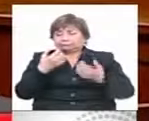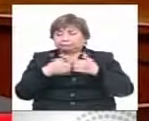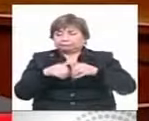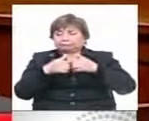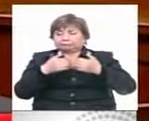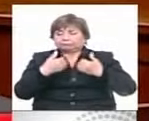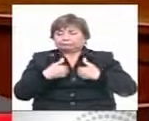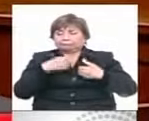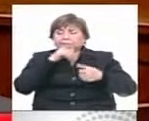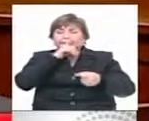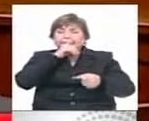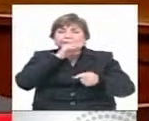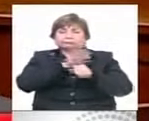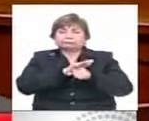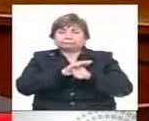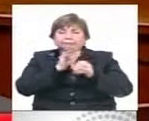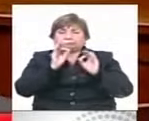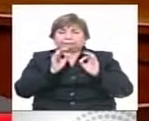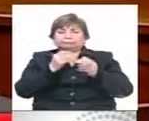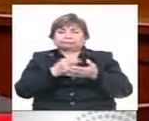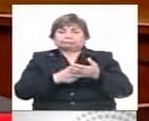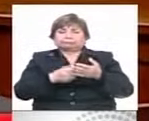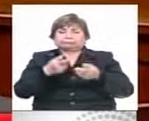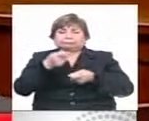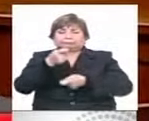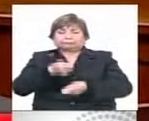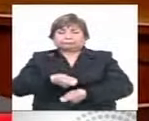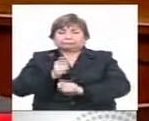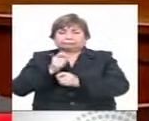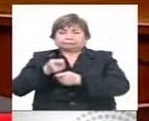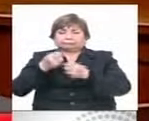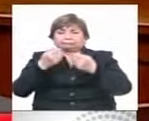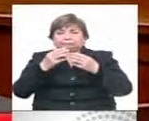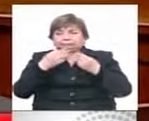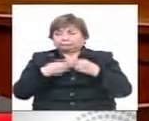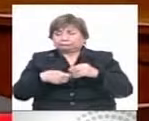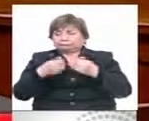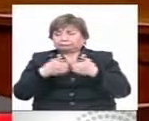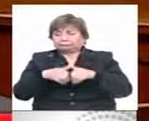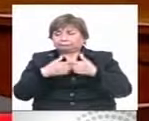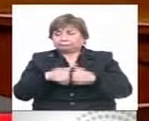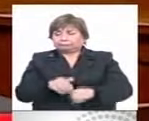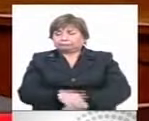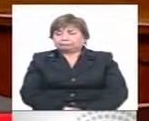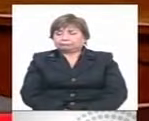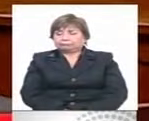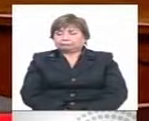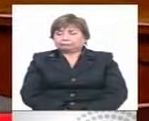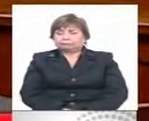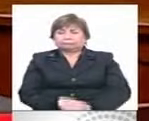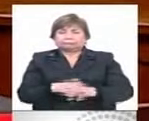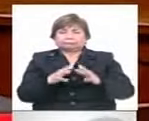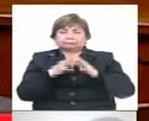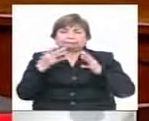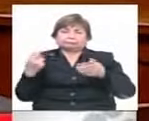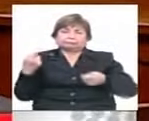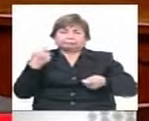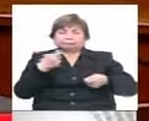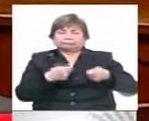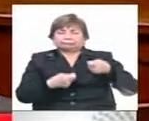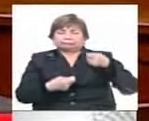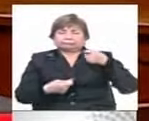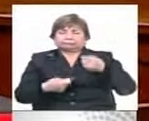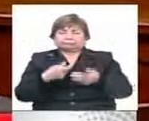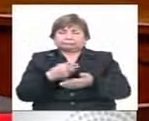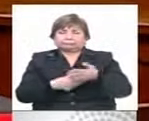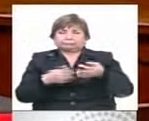tienen compromisos tangibles en agroindustria en La Libertad. Mayor inversión con mayor